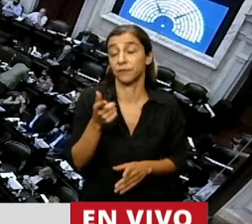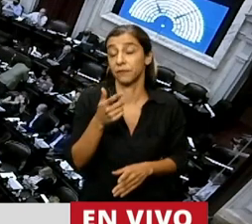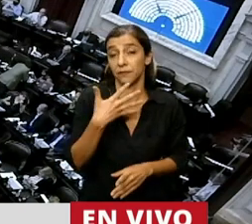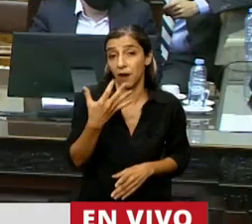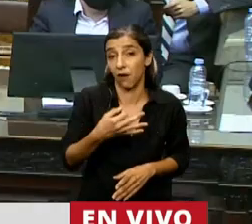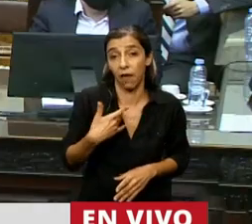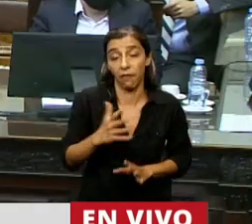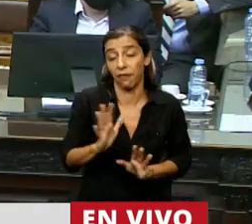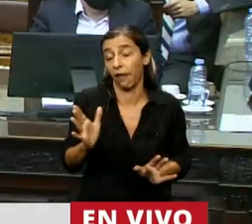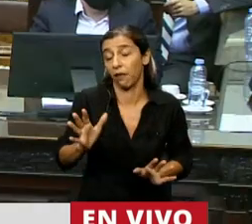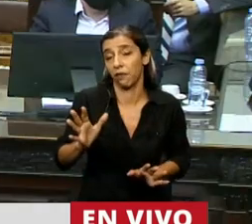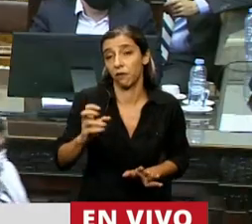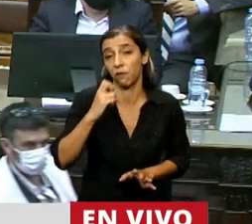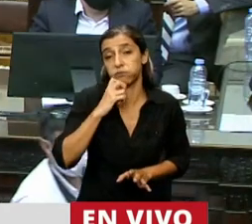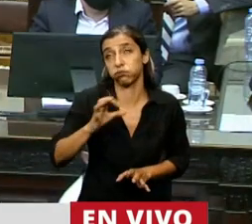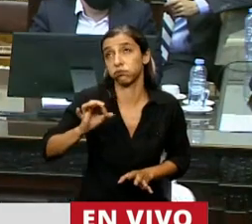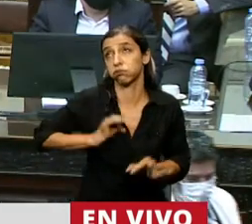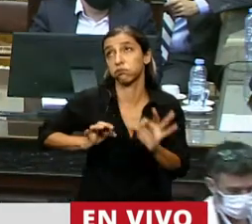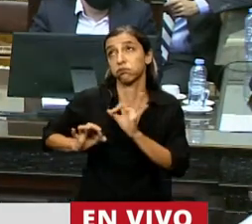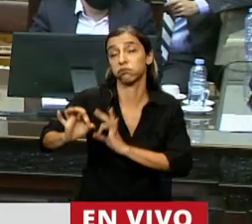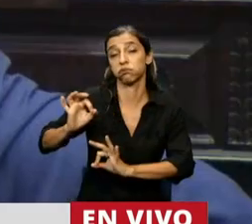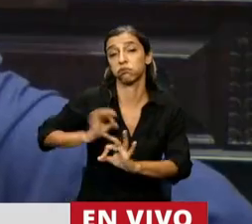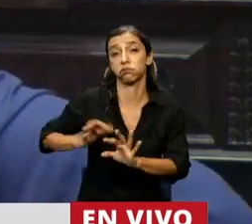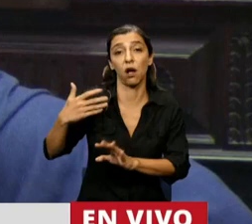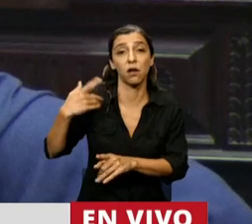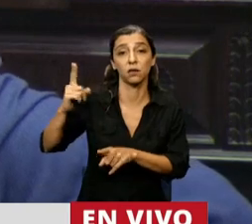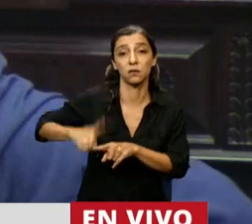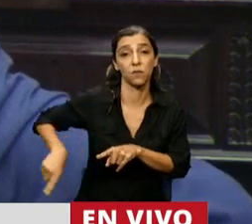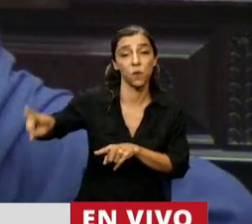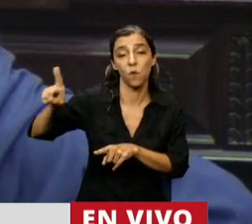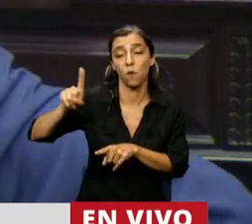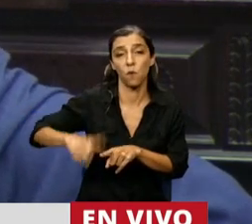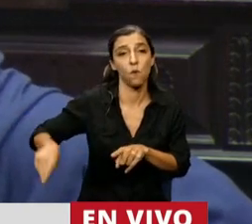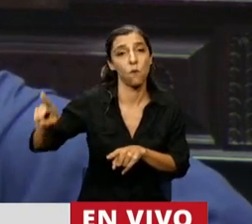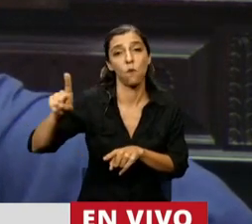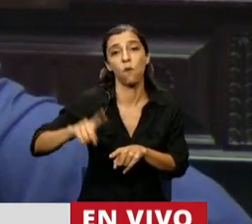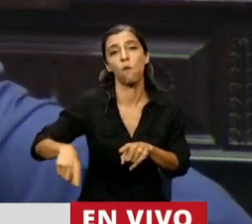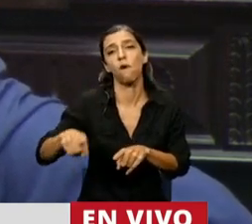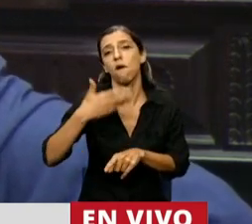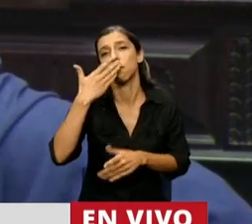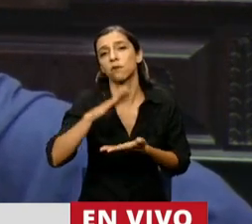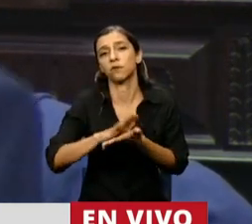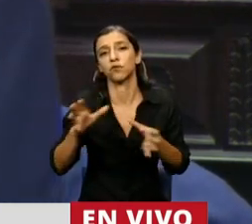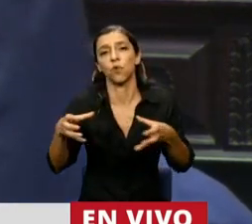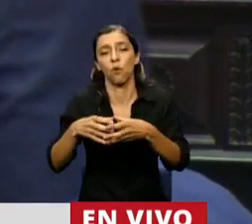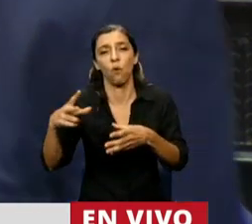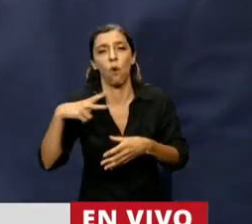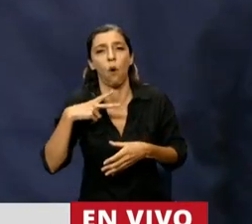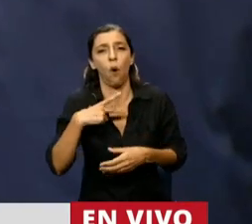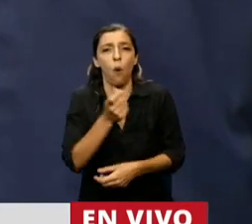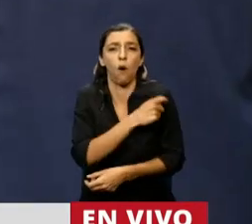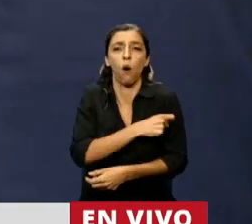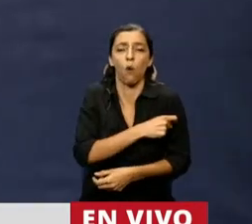porque siempre marcha con lo mismo medios concentrados imperialismo oligarquía vacuna